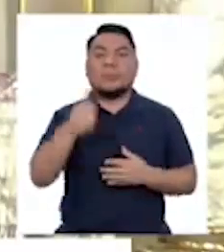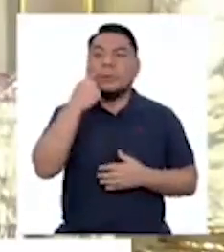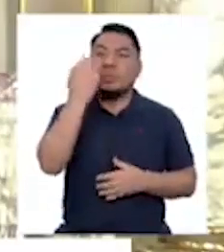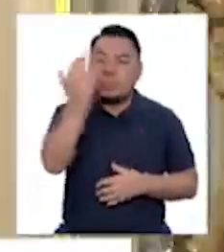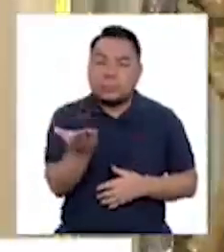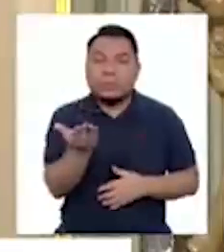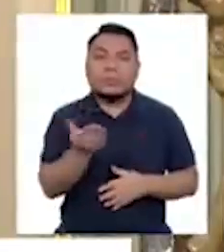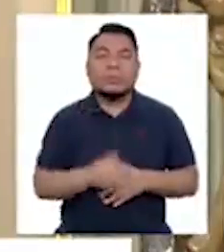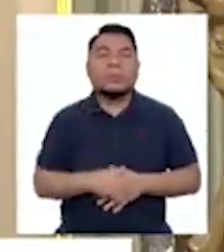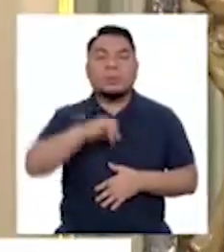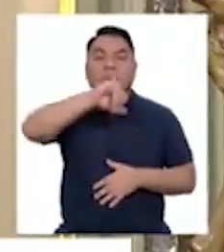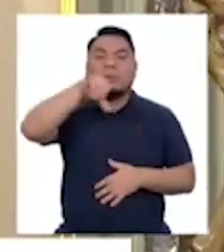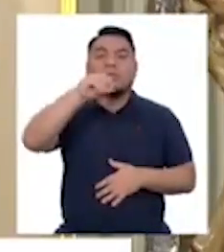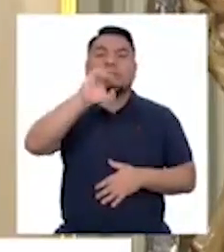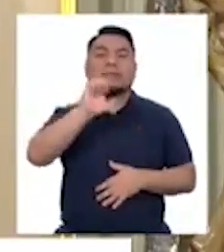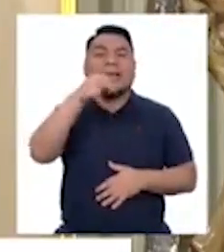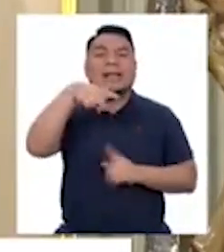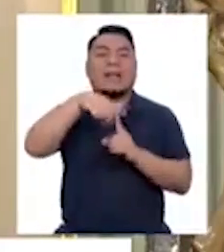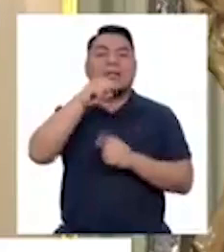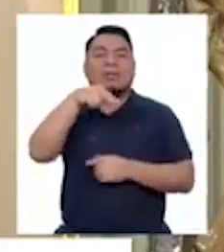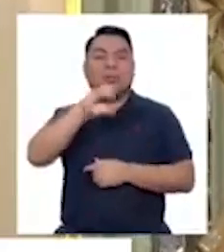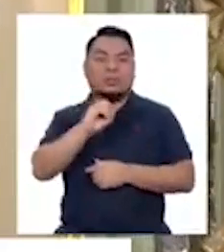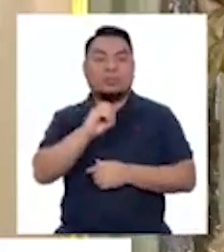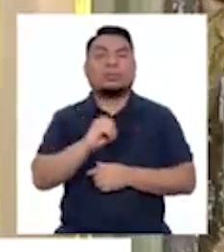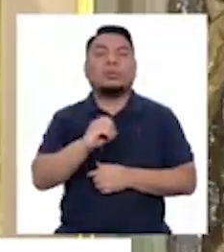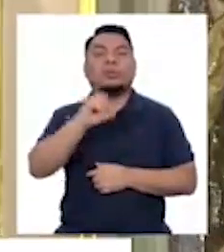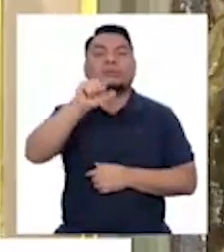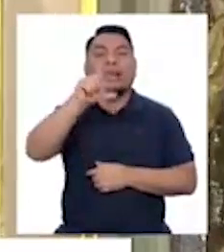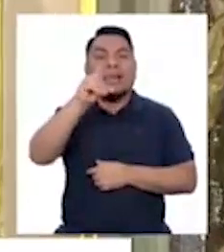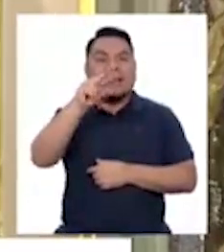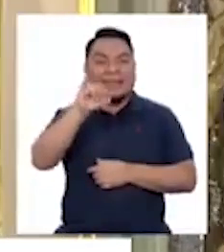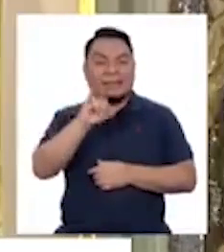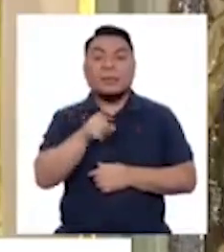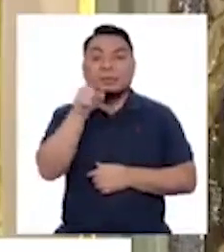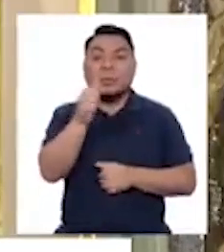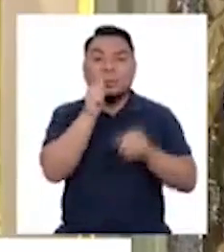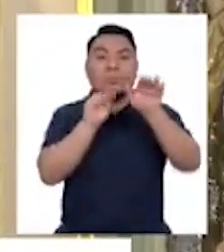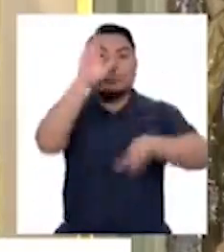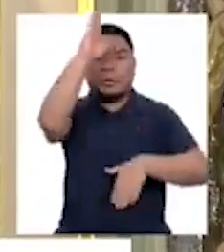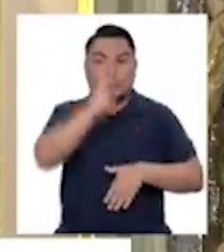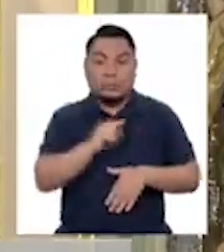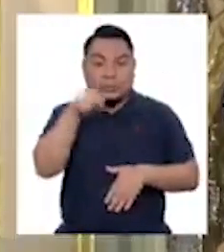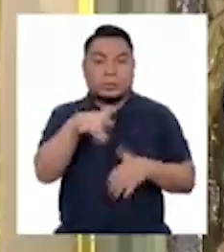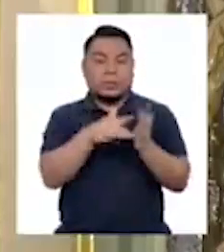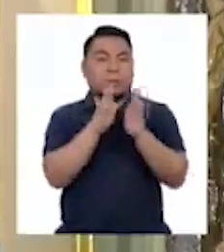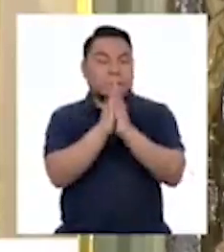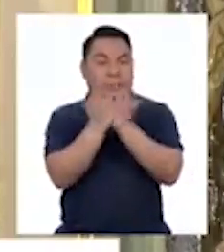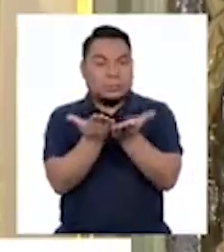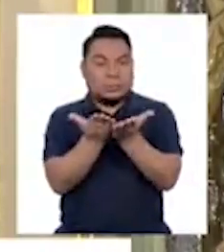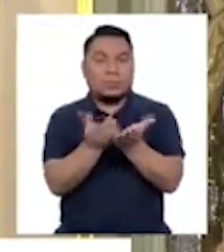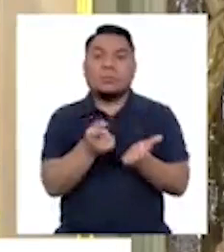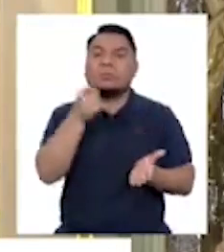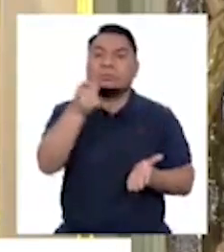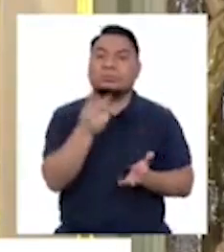Ciudadano José Antonio Salardi Rodríguez, juráis por Dios y estos santos